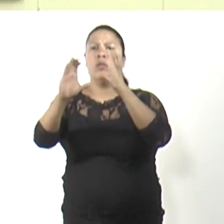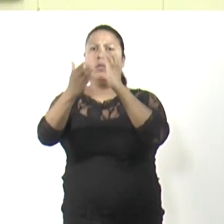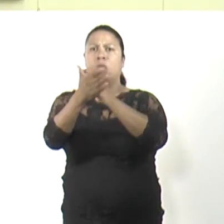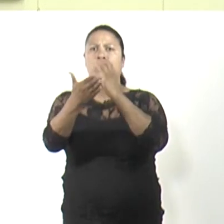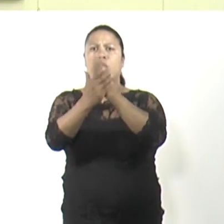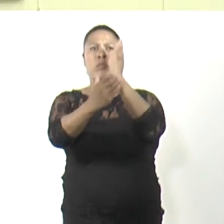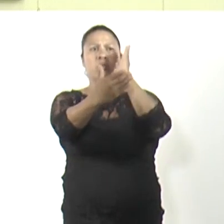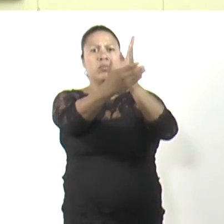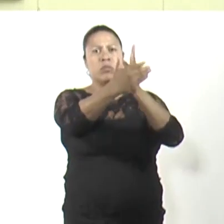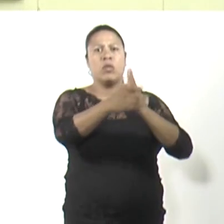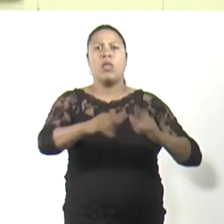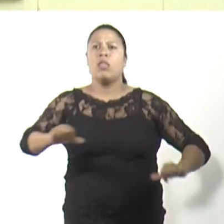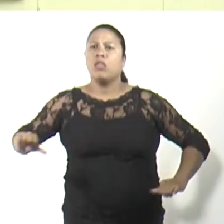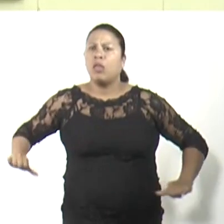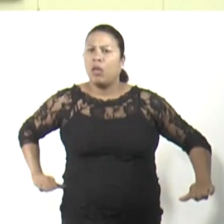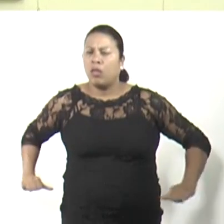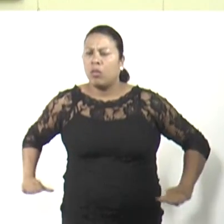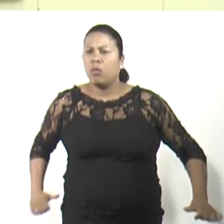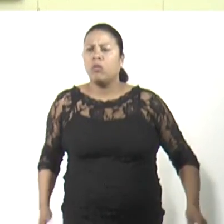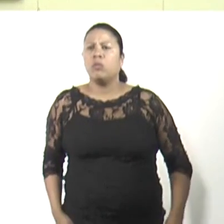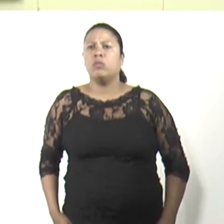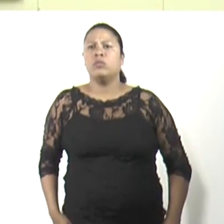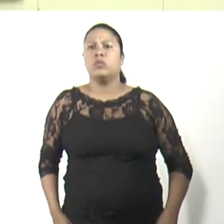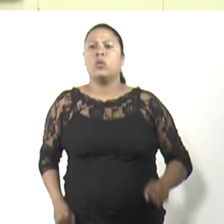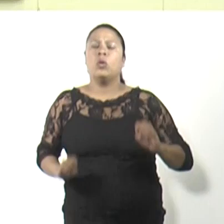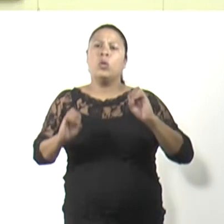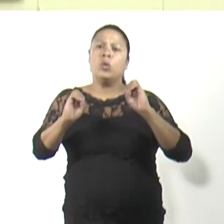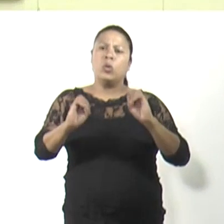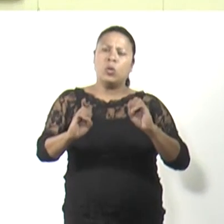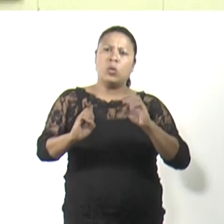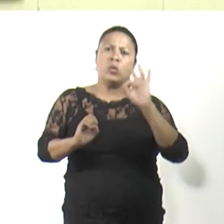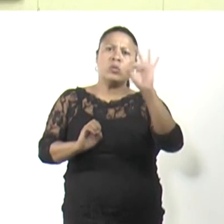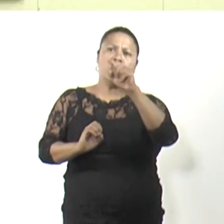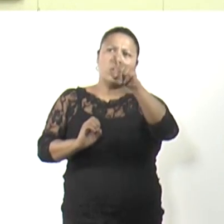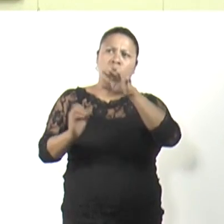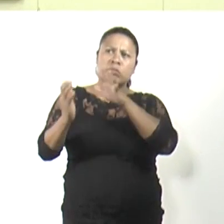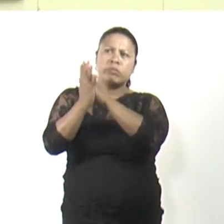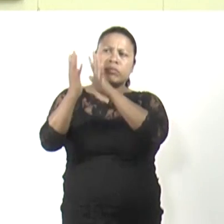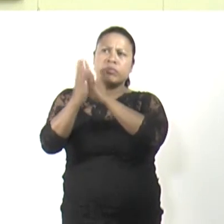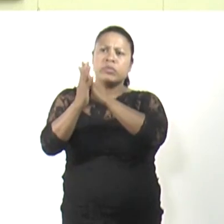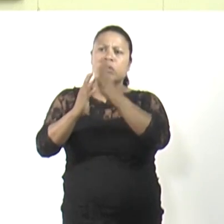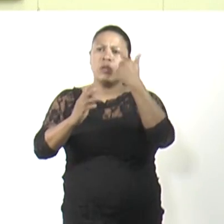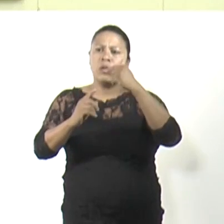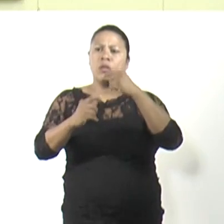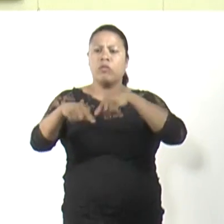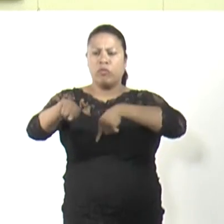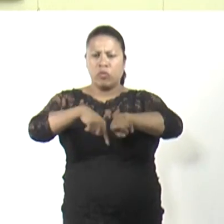un teatro, o bien has participado en un torneo de